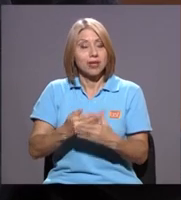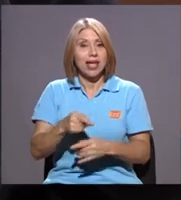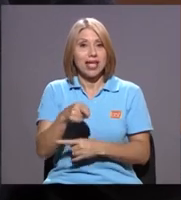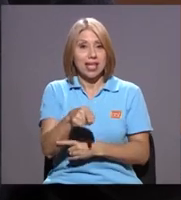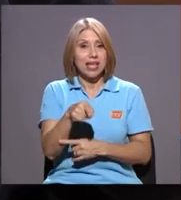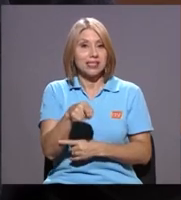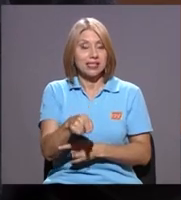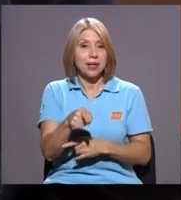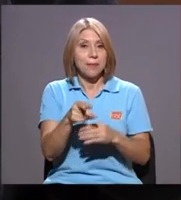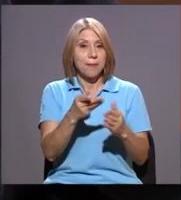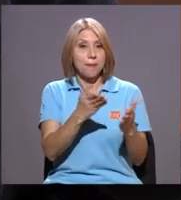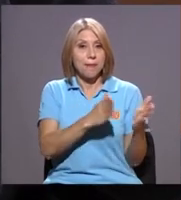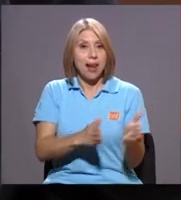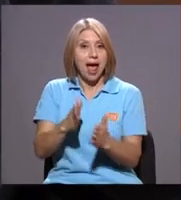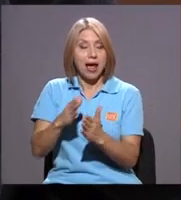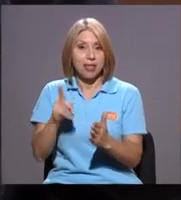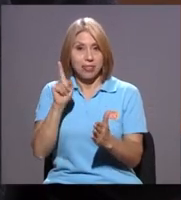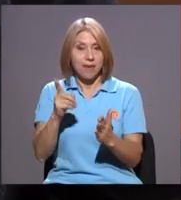en ese plan?